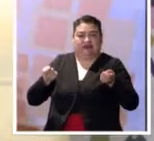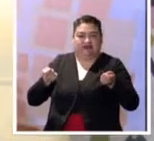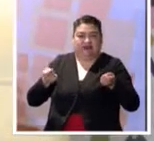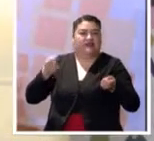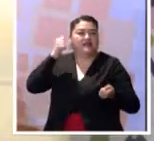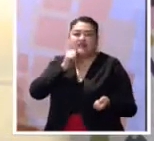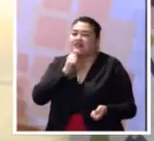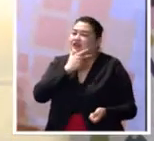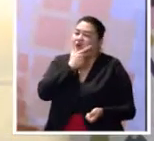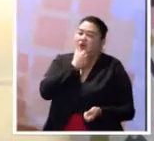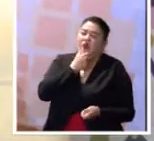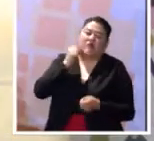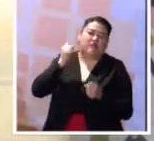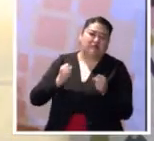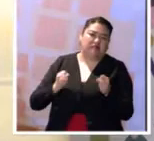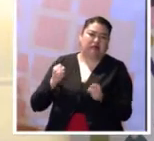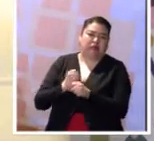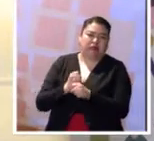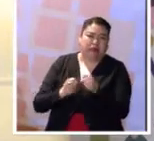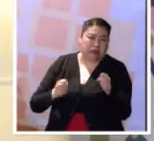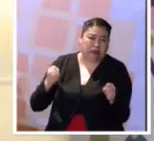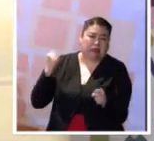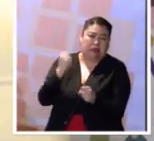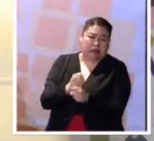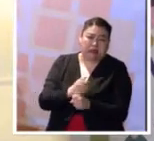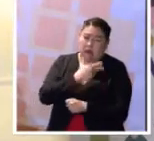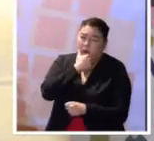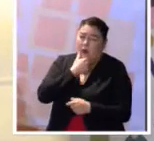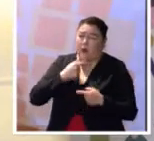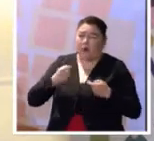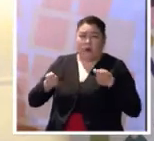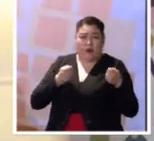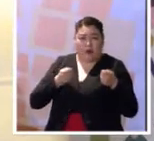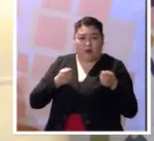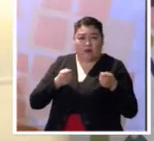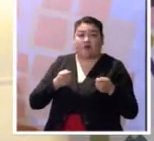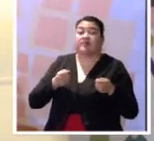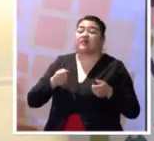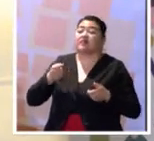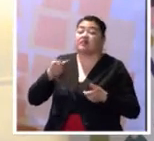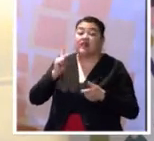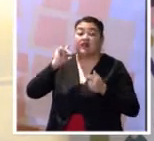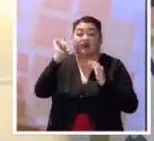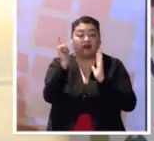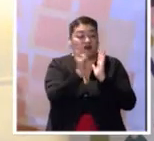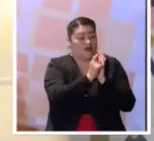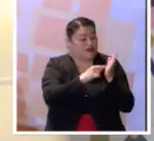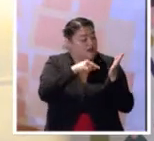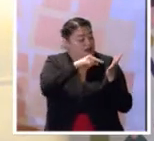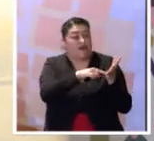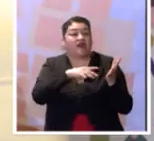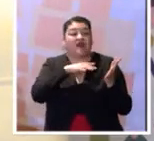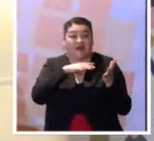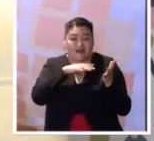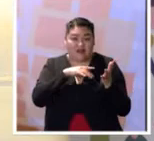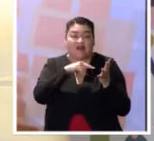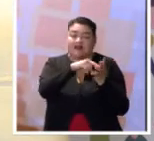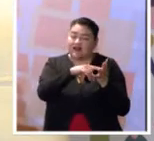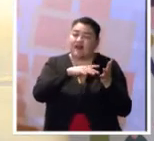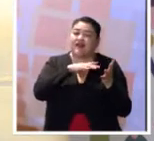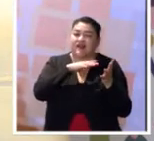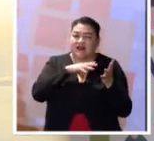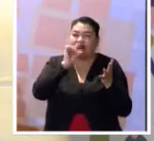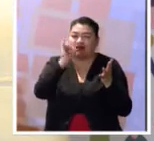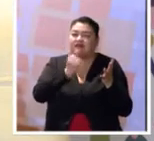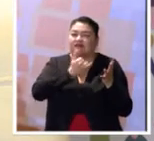en el ejercicio masculino predominantemente e históricamente, muchas veces las normas tienen una serie de debilidades porque